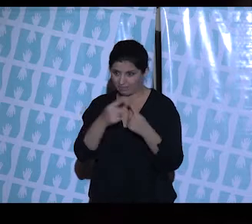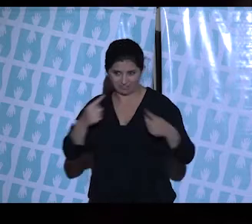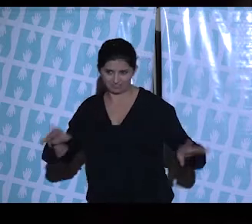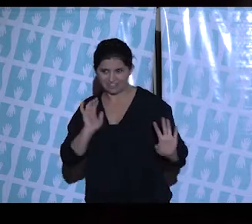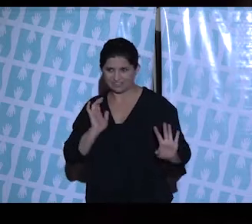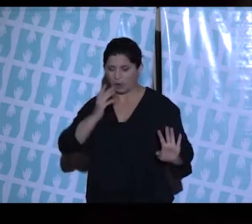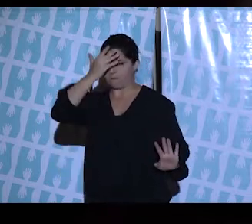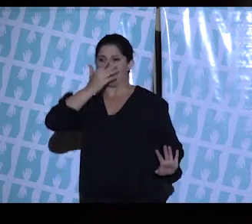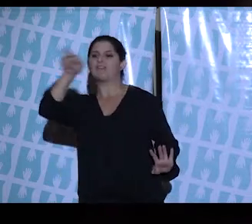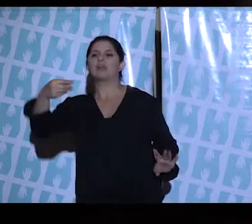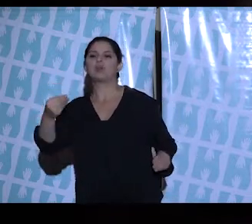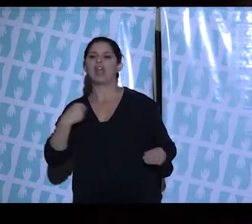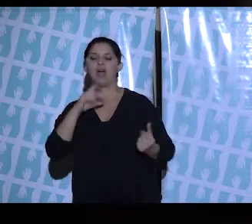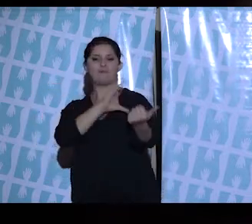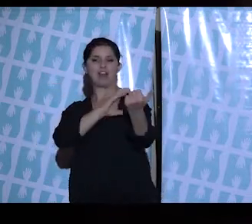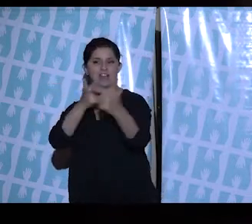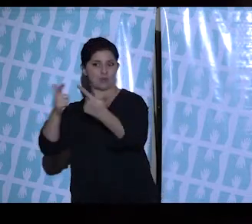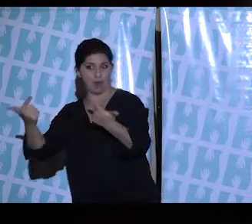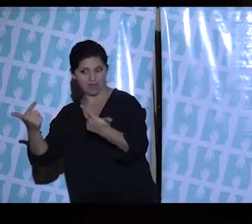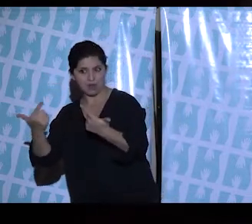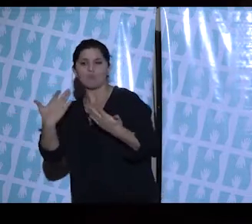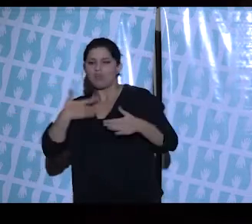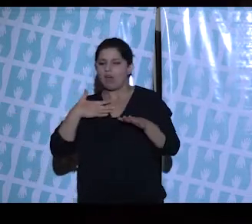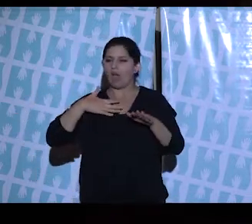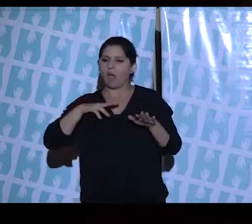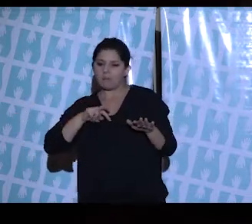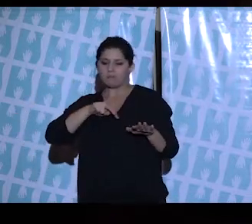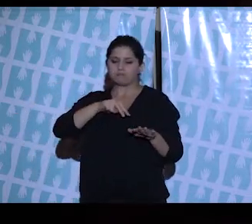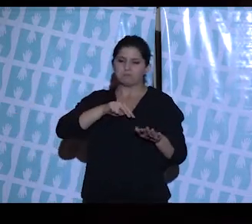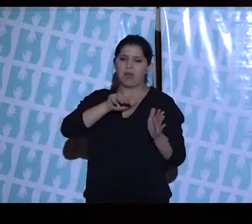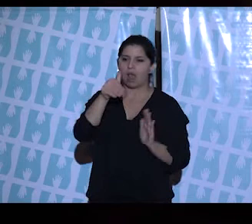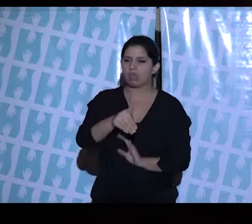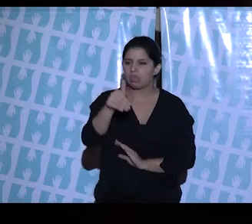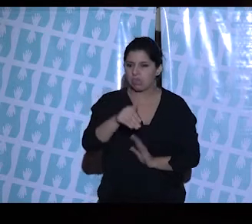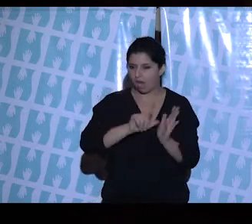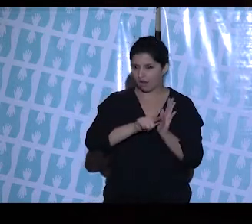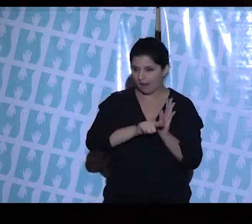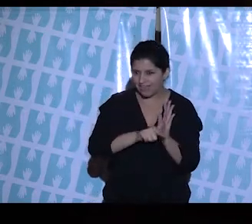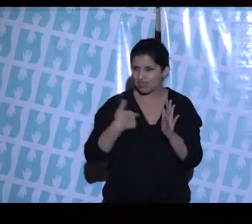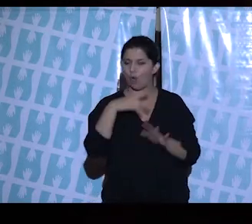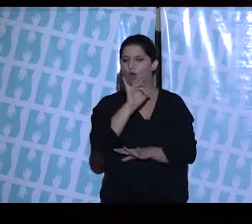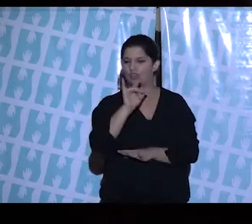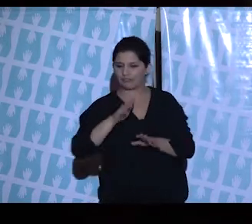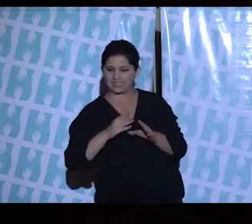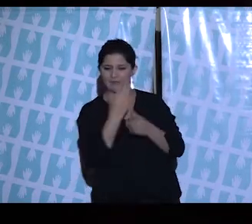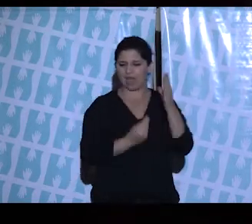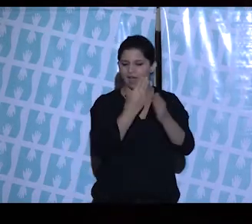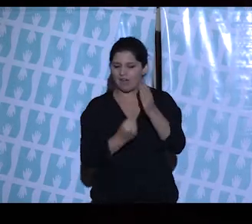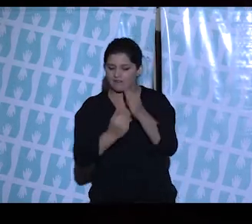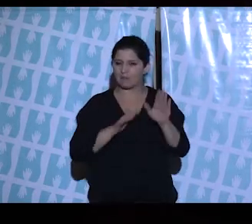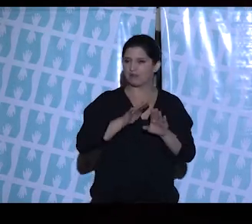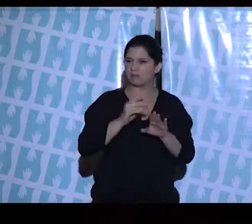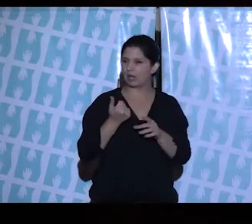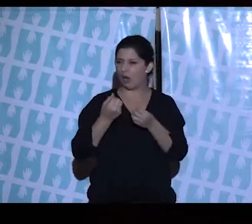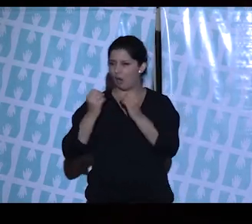fuerza. Podrá tener lentitud, dificultad o torpeza en la iniciación del movimiento, pero no tiene